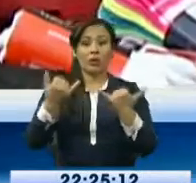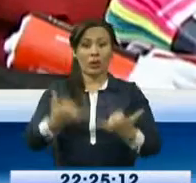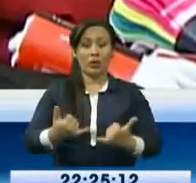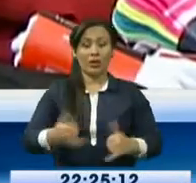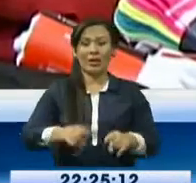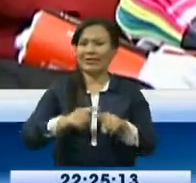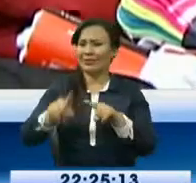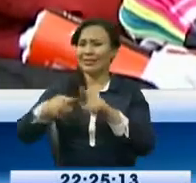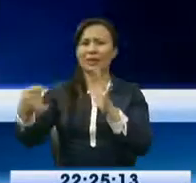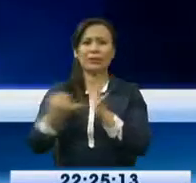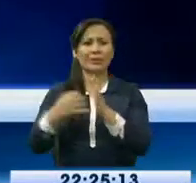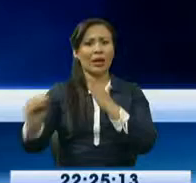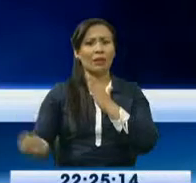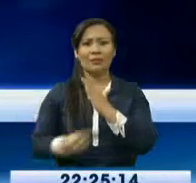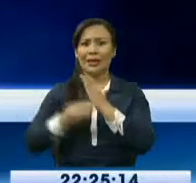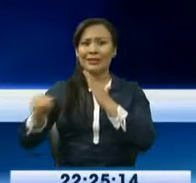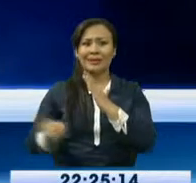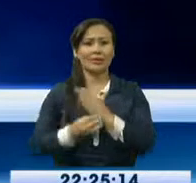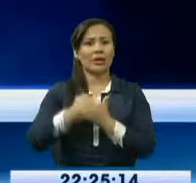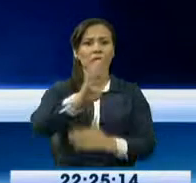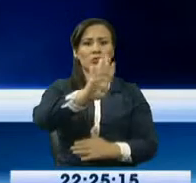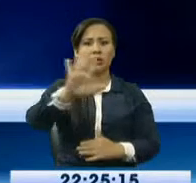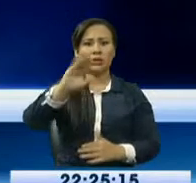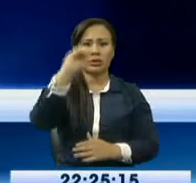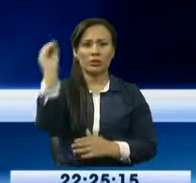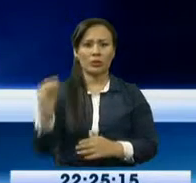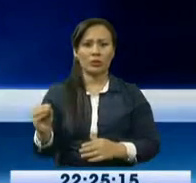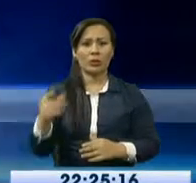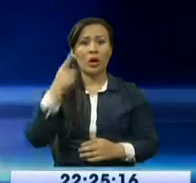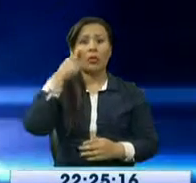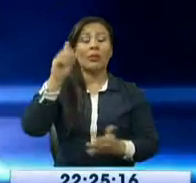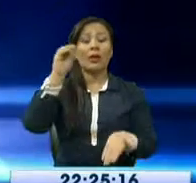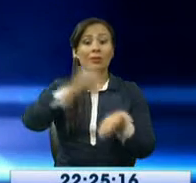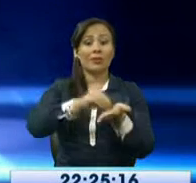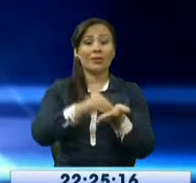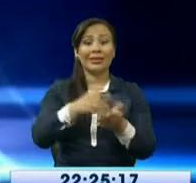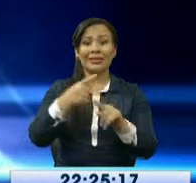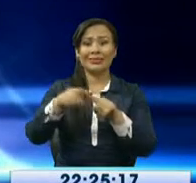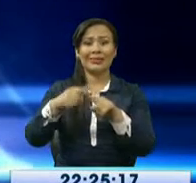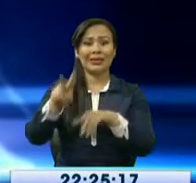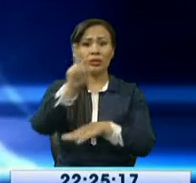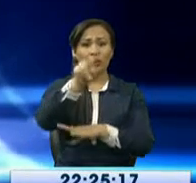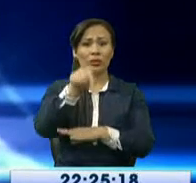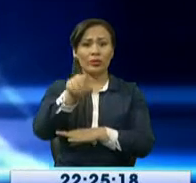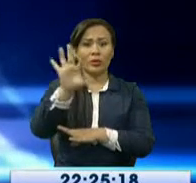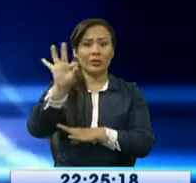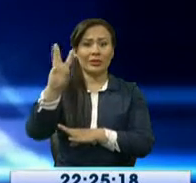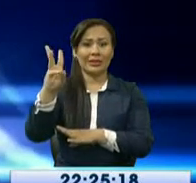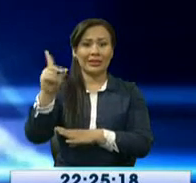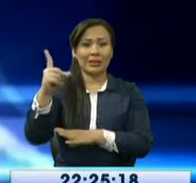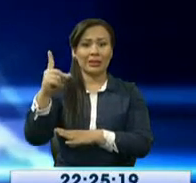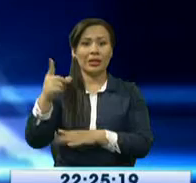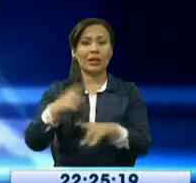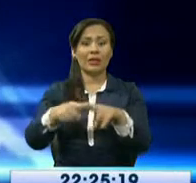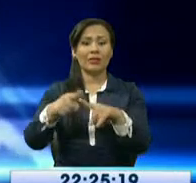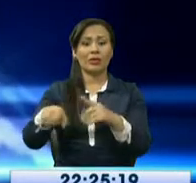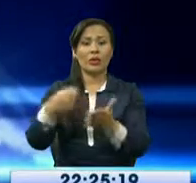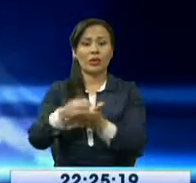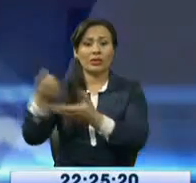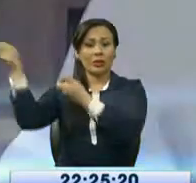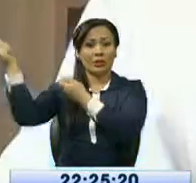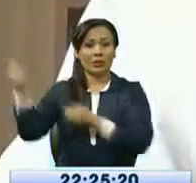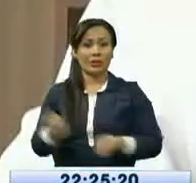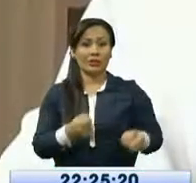Aranceles adicionales de hasta el 45% fijados a 2.961 partidas o productos de